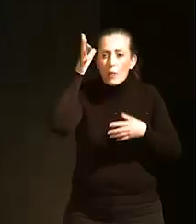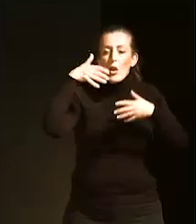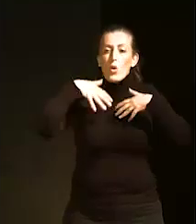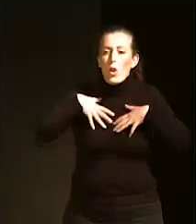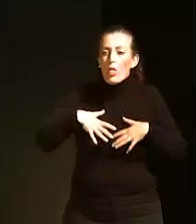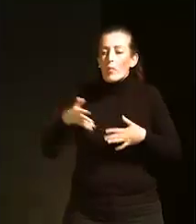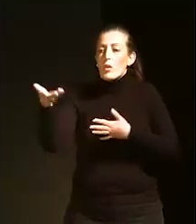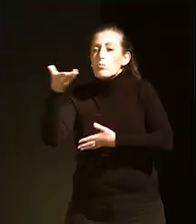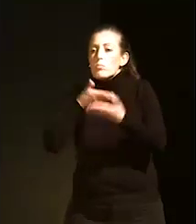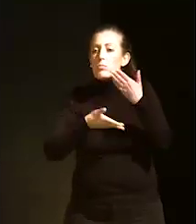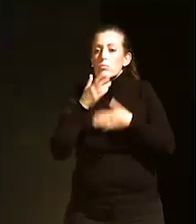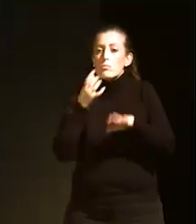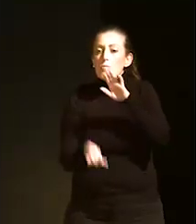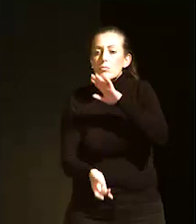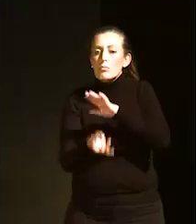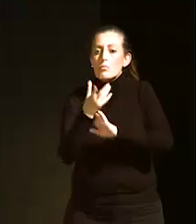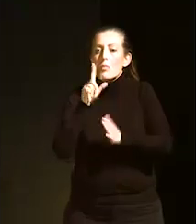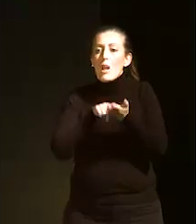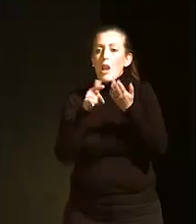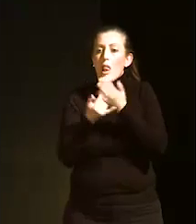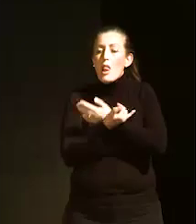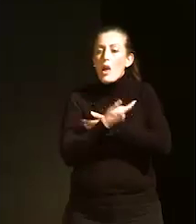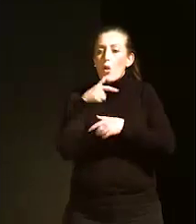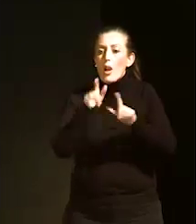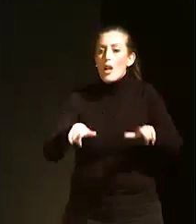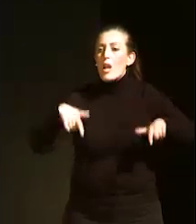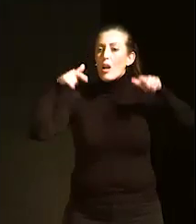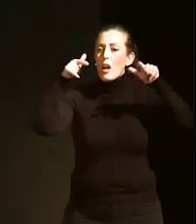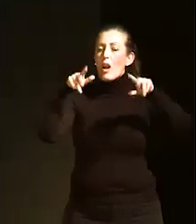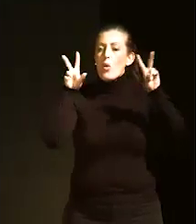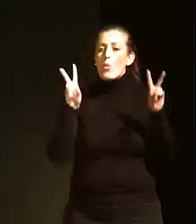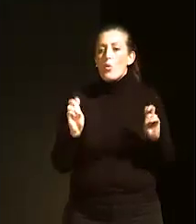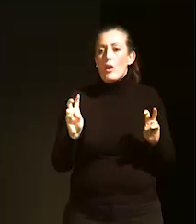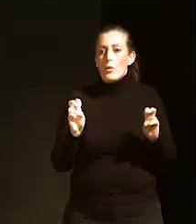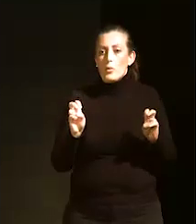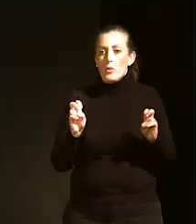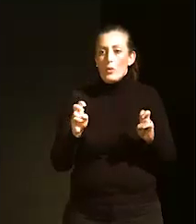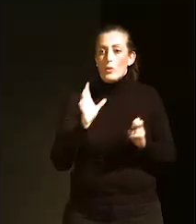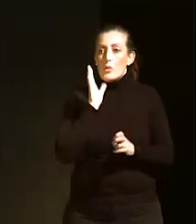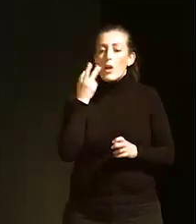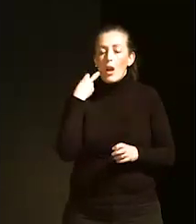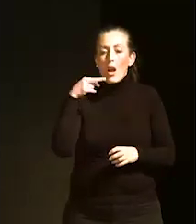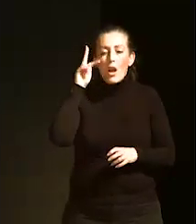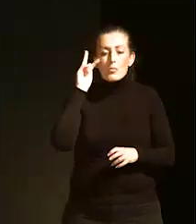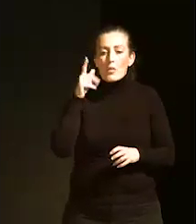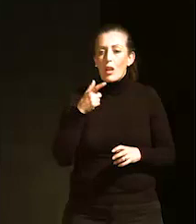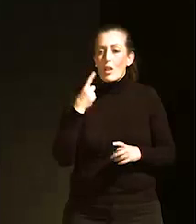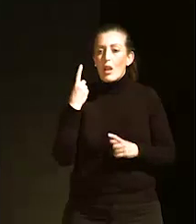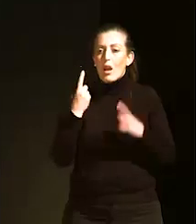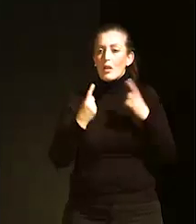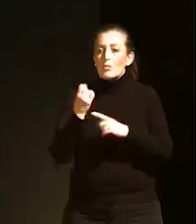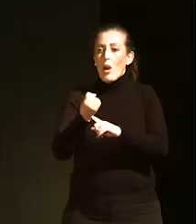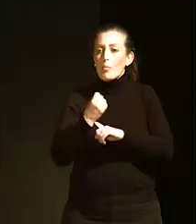hallazgo de nuevos lenguajes escénicos en guatemala muchas de estas experiencias han sido apoyadas por